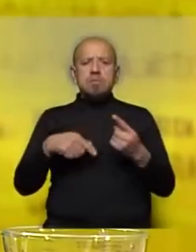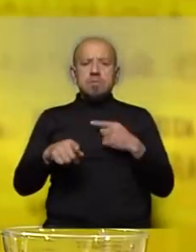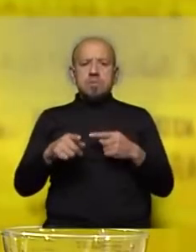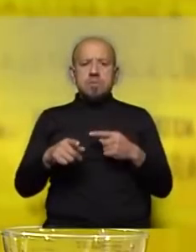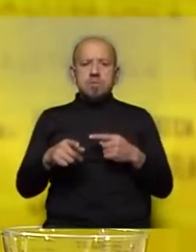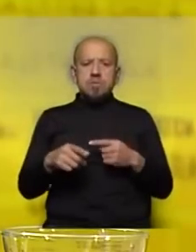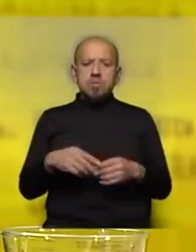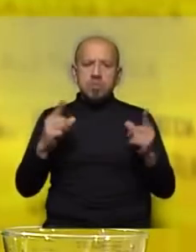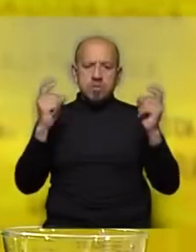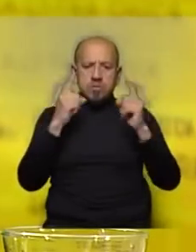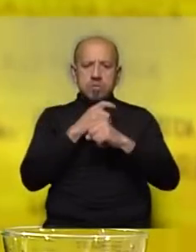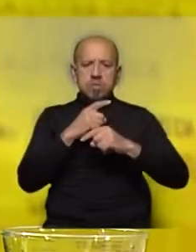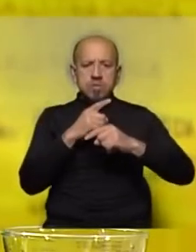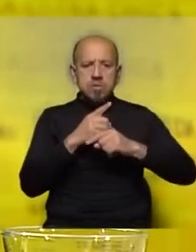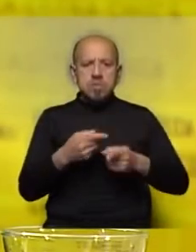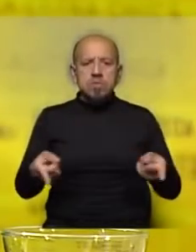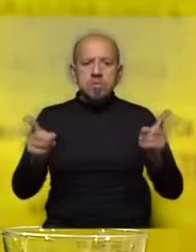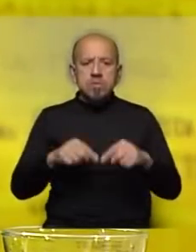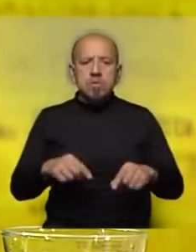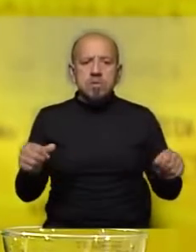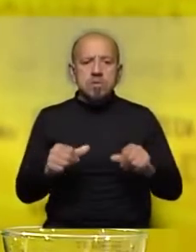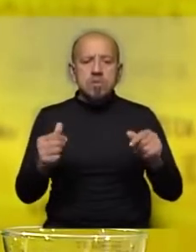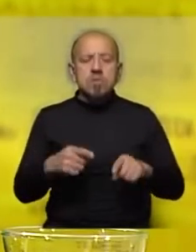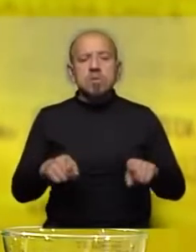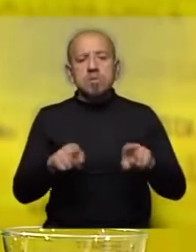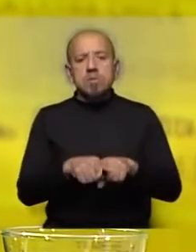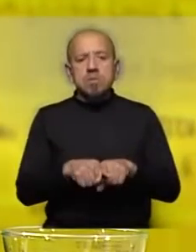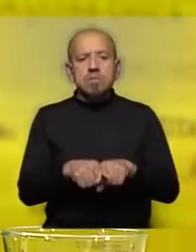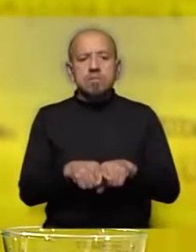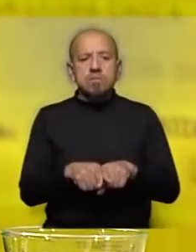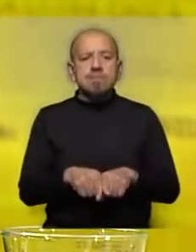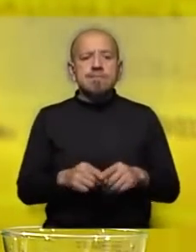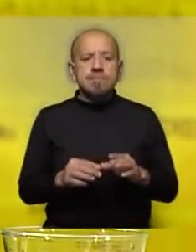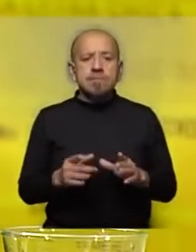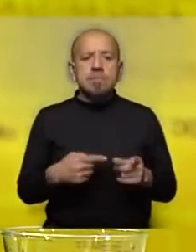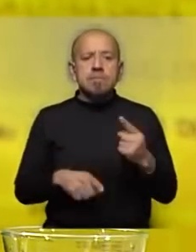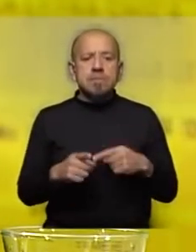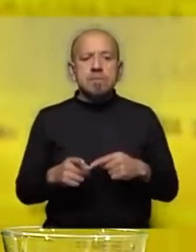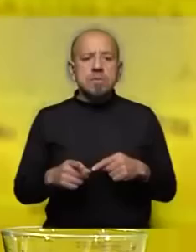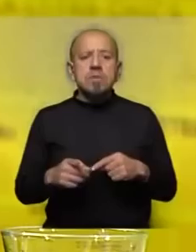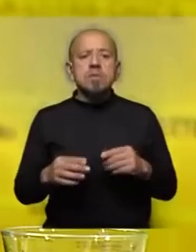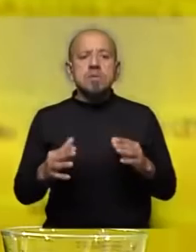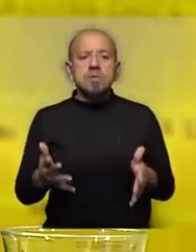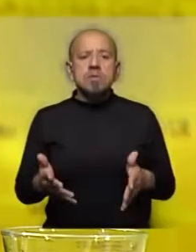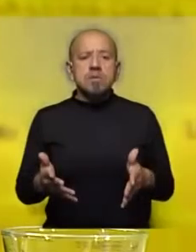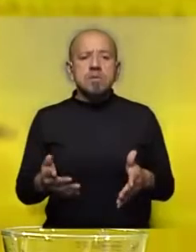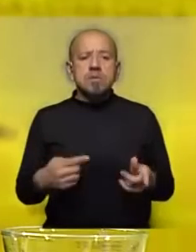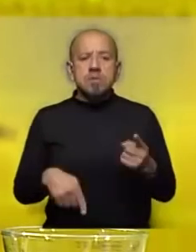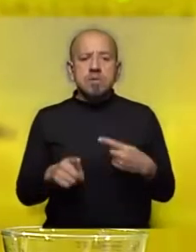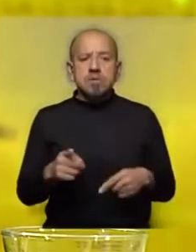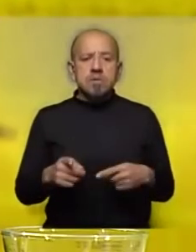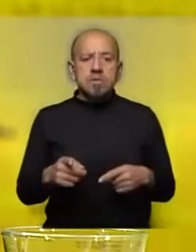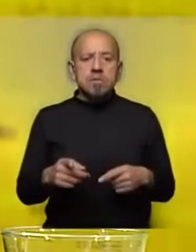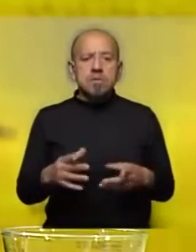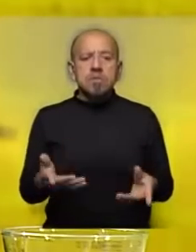altísimo volveré a hacer exactamente lo mismo No no me arrepiento en nada al contrario creo que H redoblar La Apuesta Si